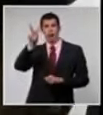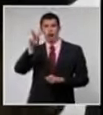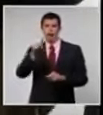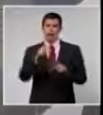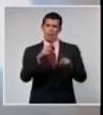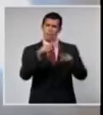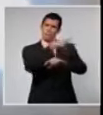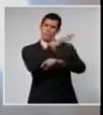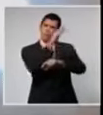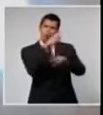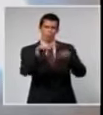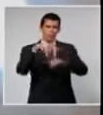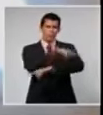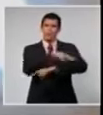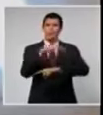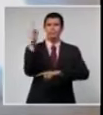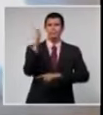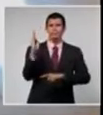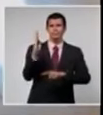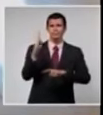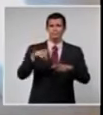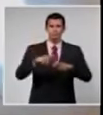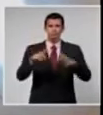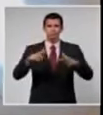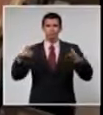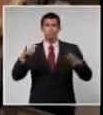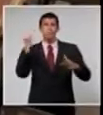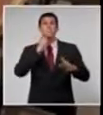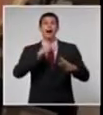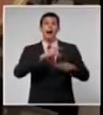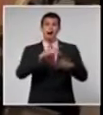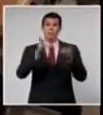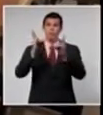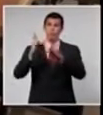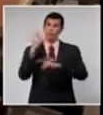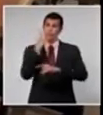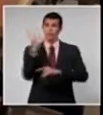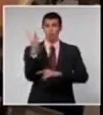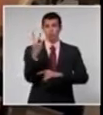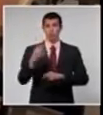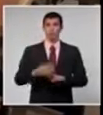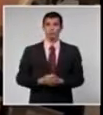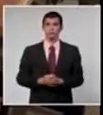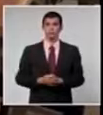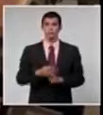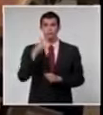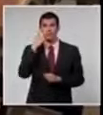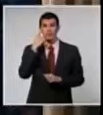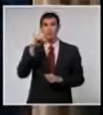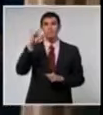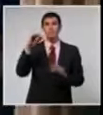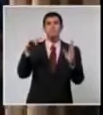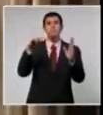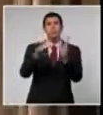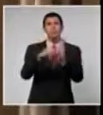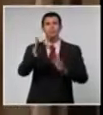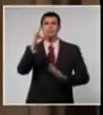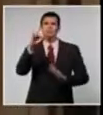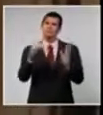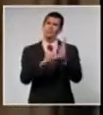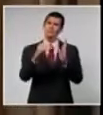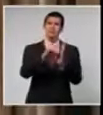recuperados se mantiene en torno al 60% del total de los casos, es decir, más de 7,7 millones.